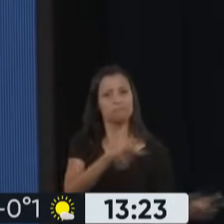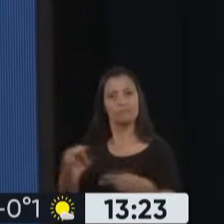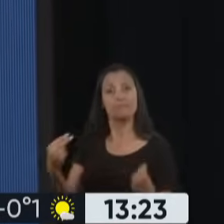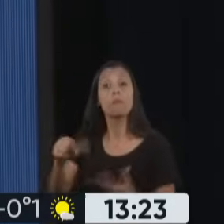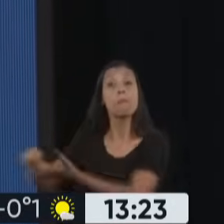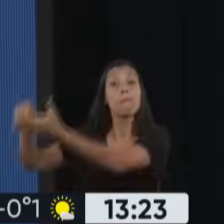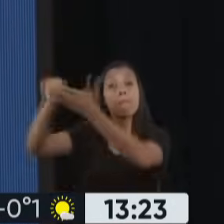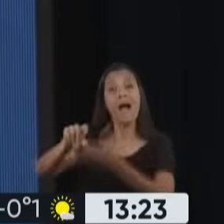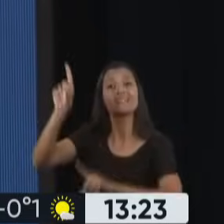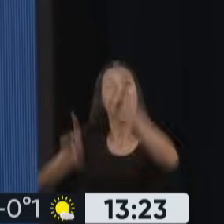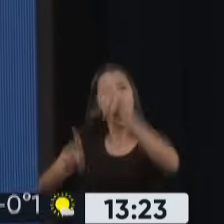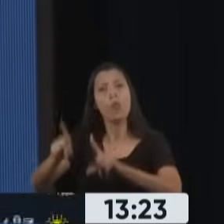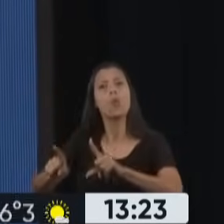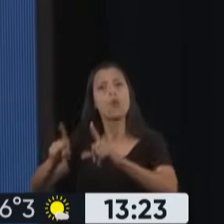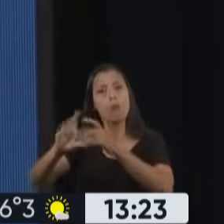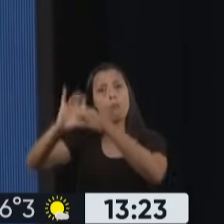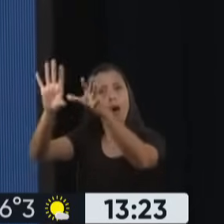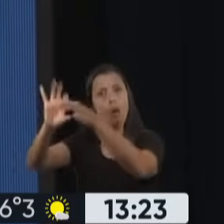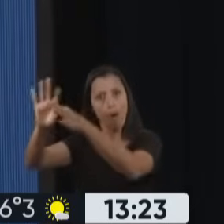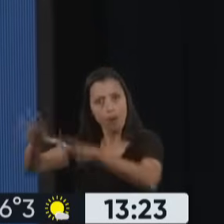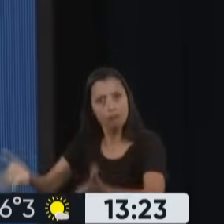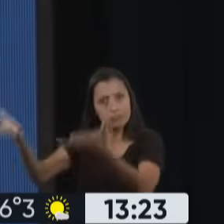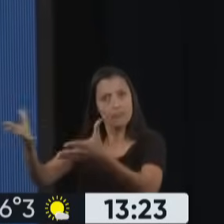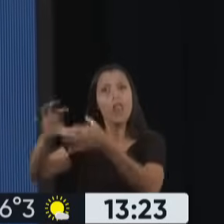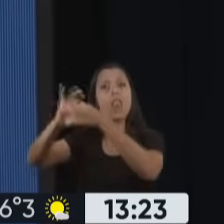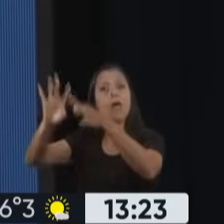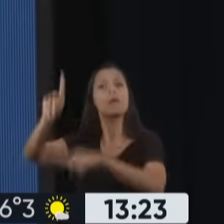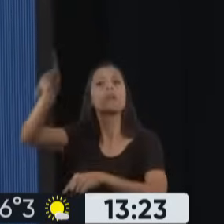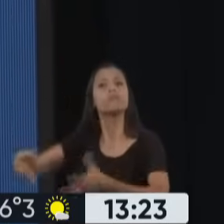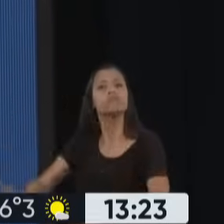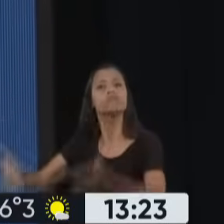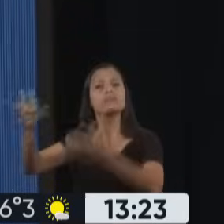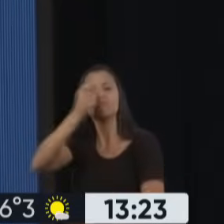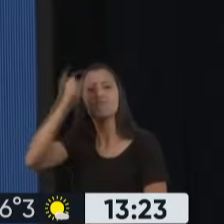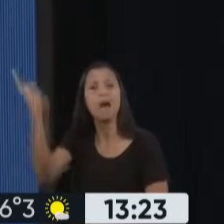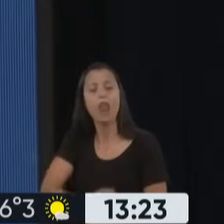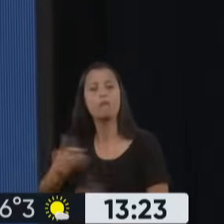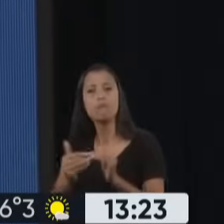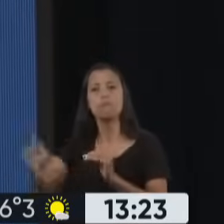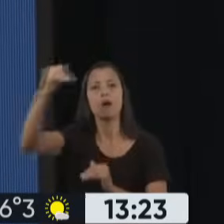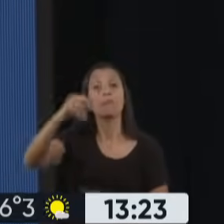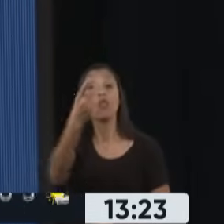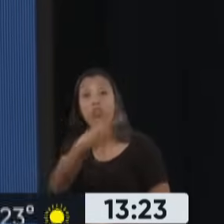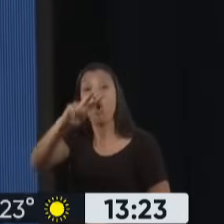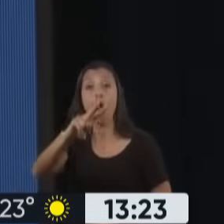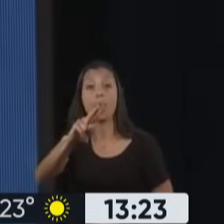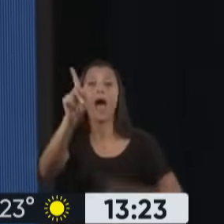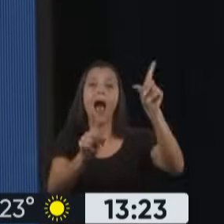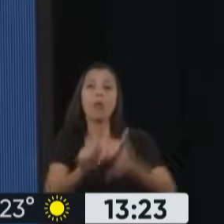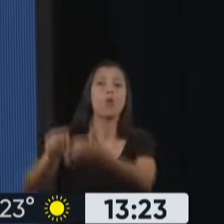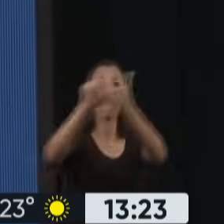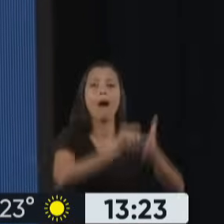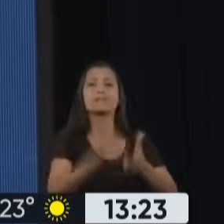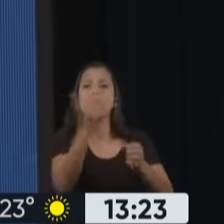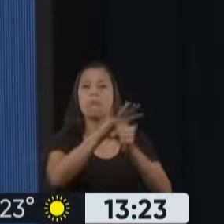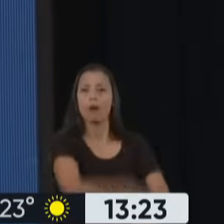aquellos países que son más libres crecen a una velocidad que es el doble que lo que crecen los países